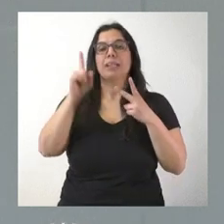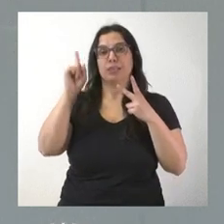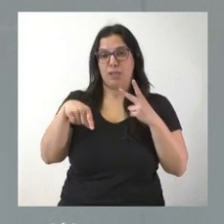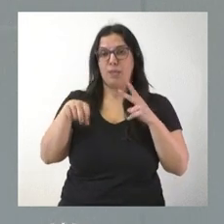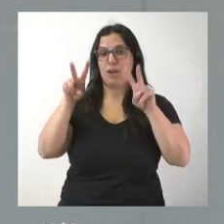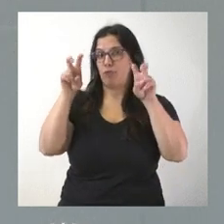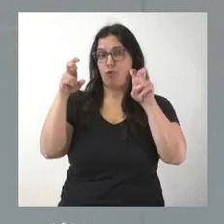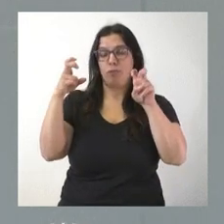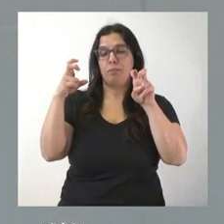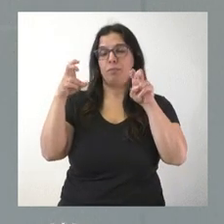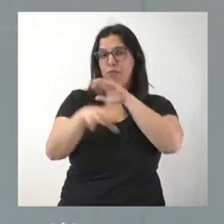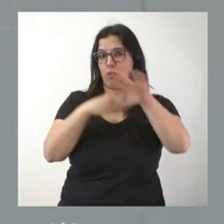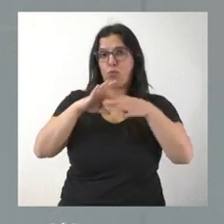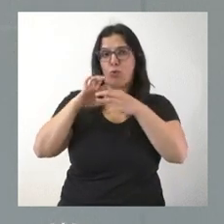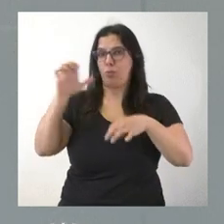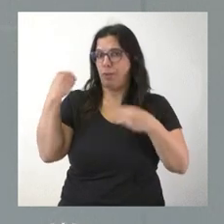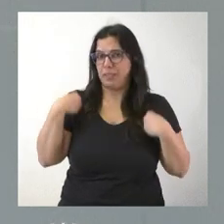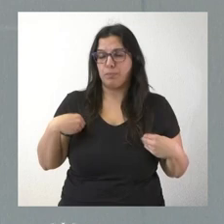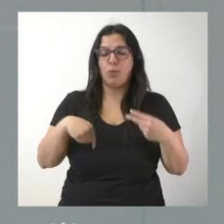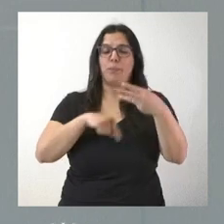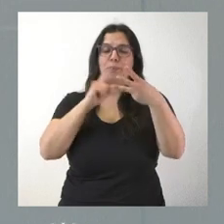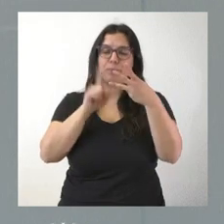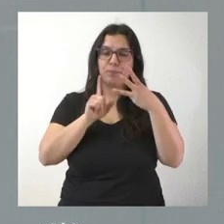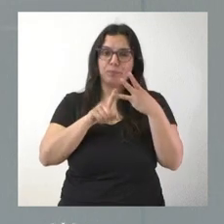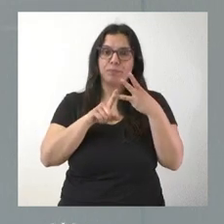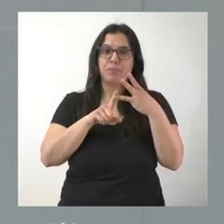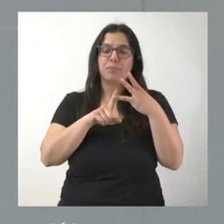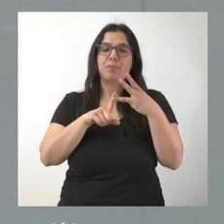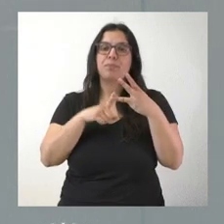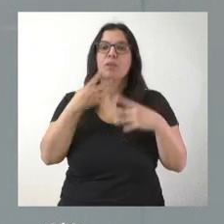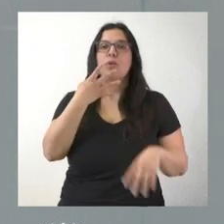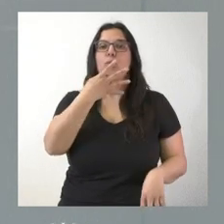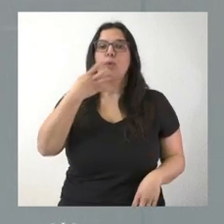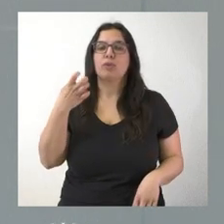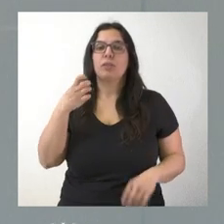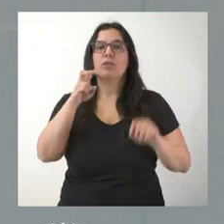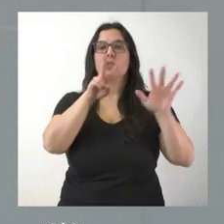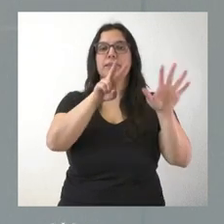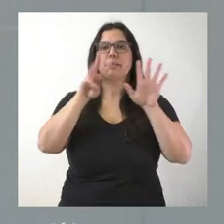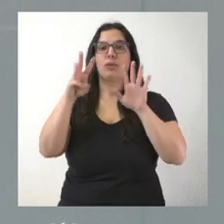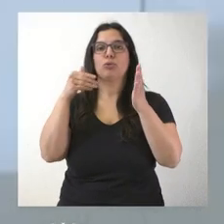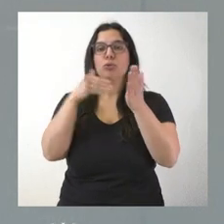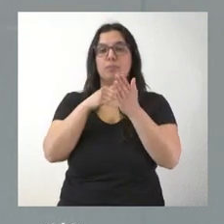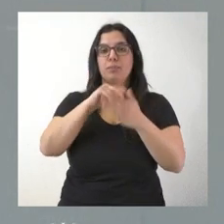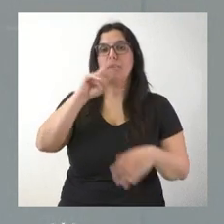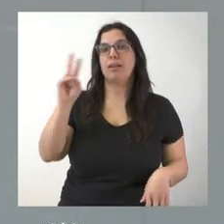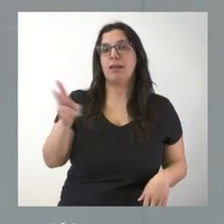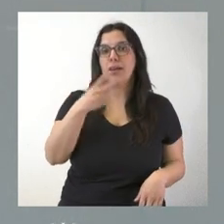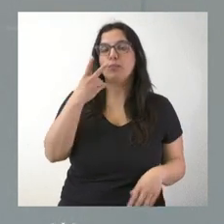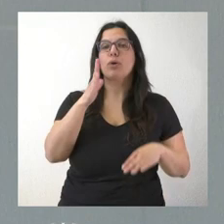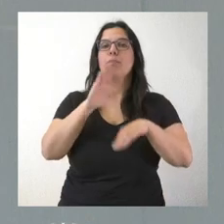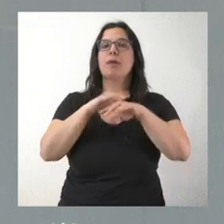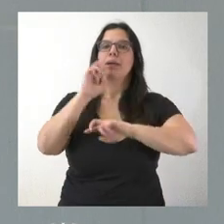de la Unión Europea y el tercer expediente son 478 euros para